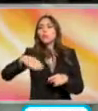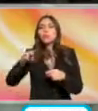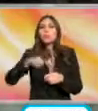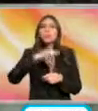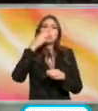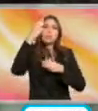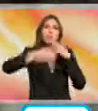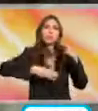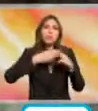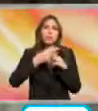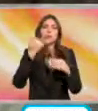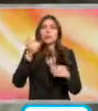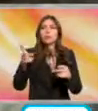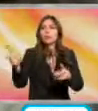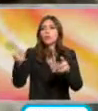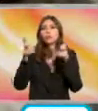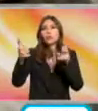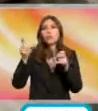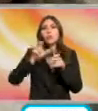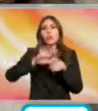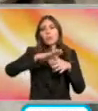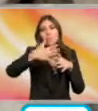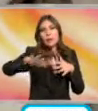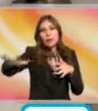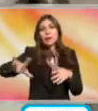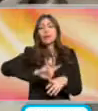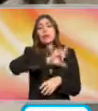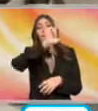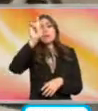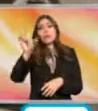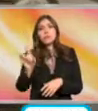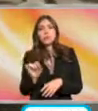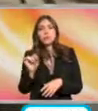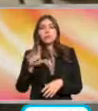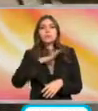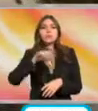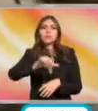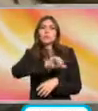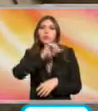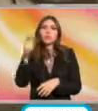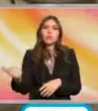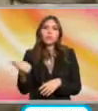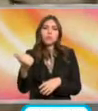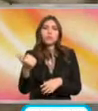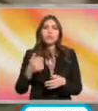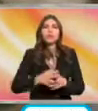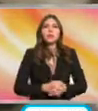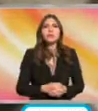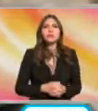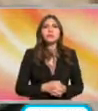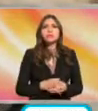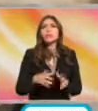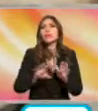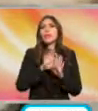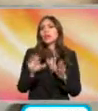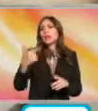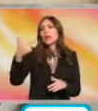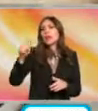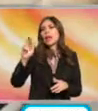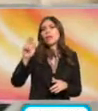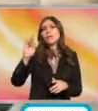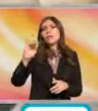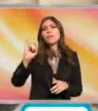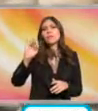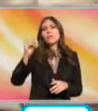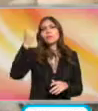de ola, porque andaban por el mar. Sí. Pero luego había, por ejemplo, otro tipo de... O sea, Garfio, ¿dónde queda? Garfio en